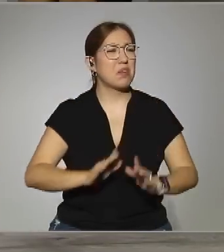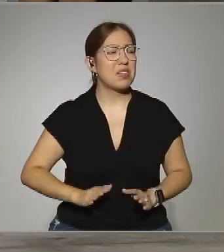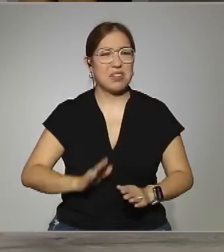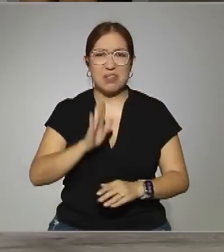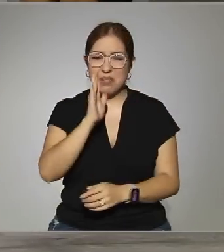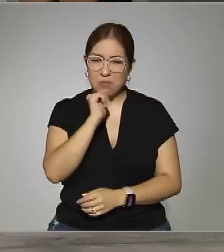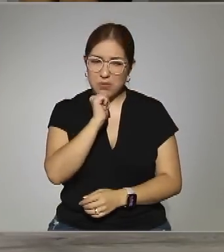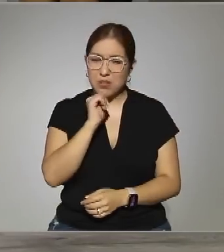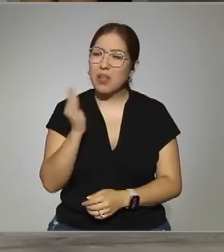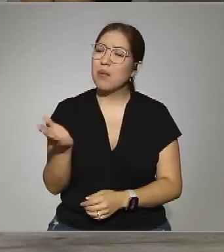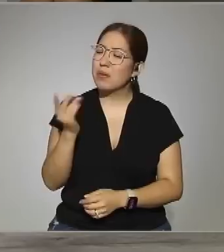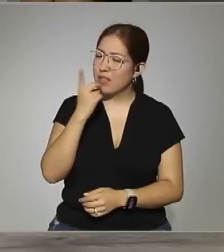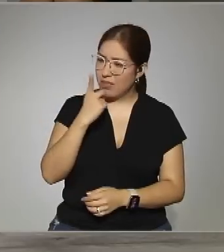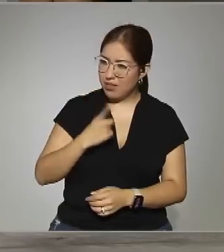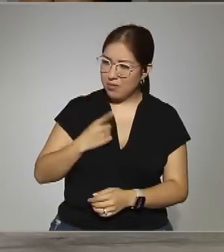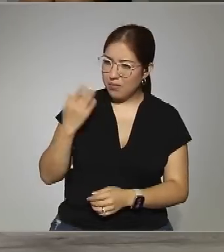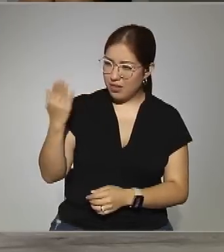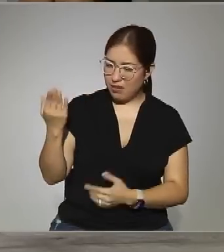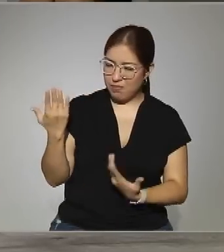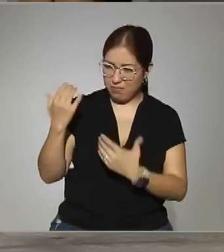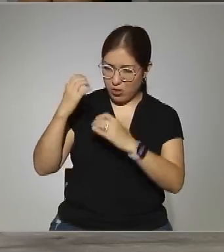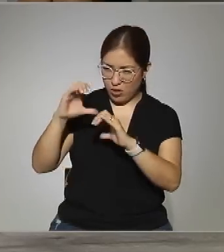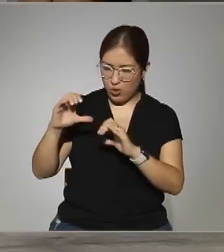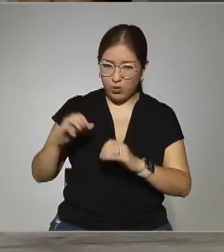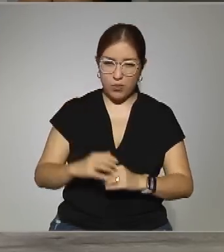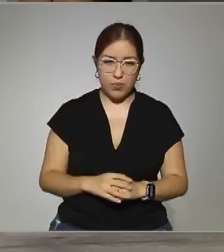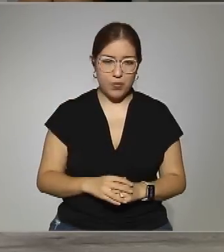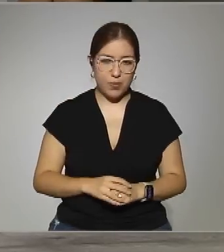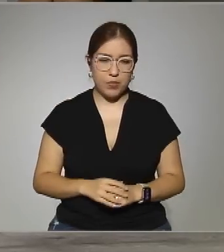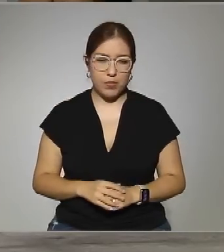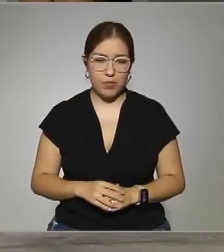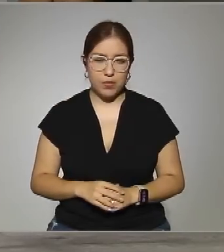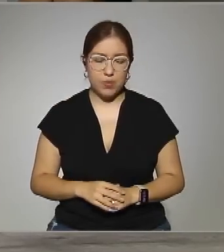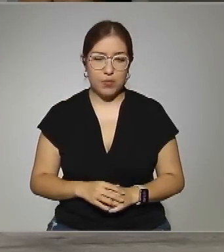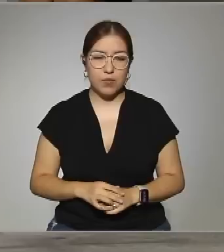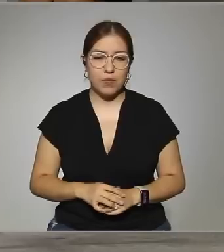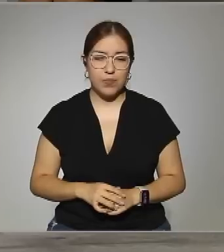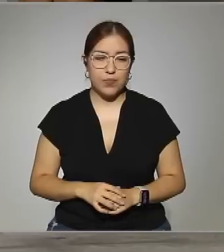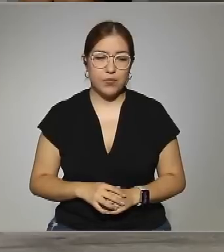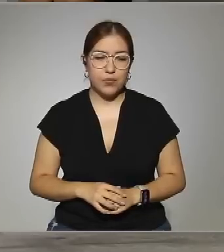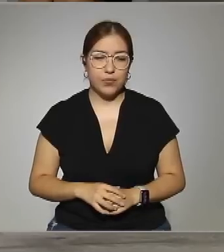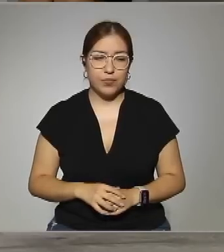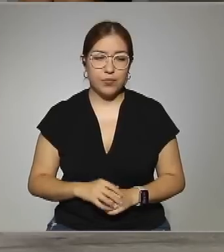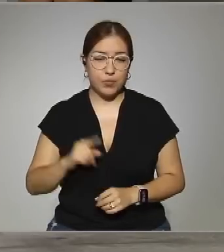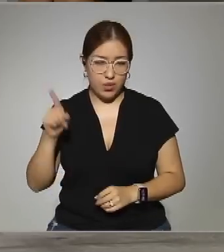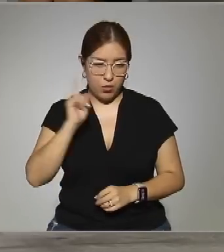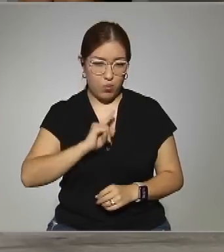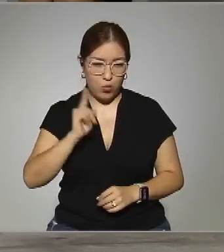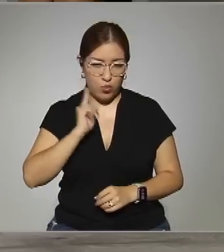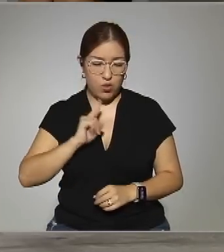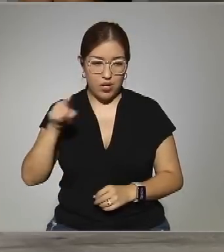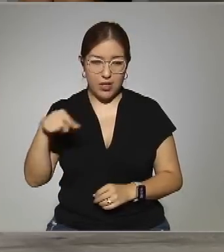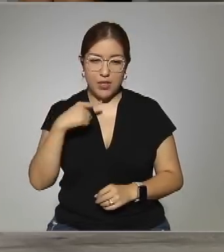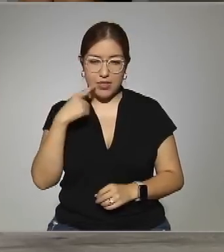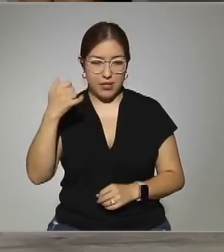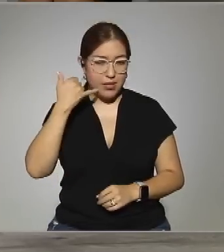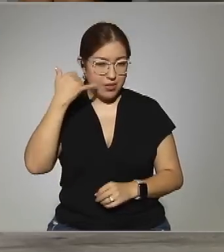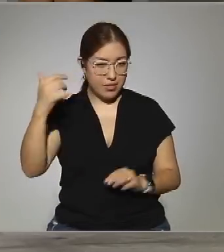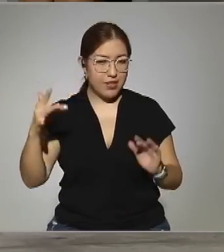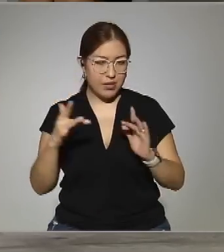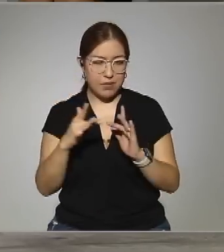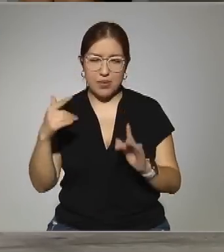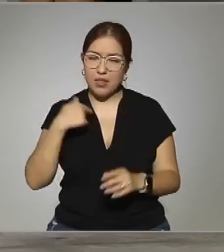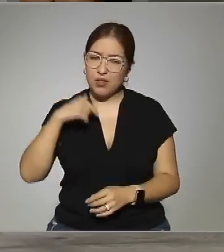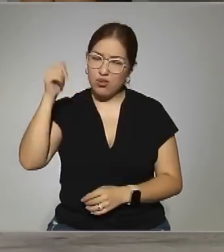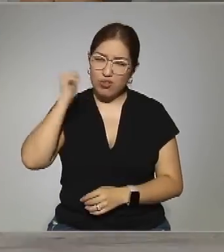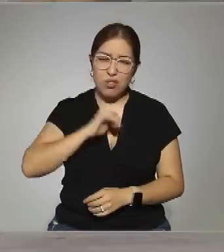la luz, no? Pero a ver, vamos a ver qué nos dice el público. Ahorita decías cómo lo pueden ver reflejado y Esmeralda Jasso, que nos dejó esta llamada, dice, siempre estoy de